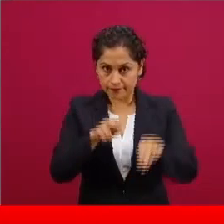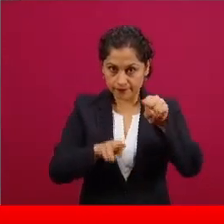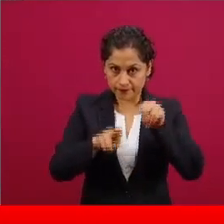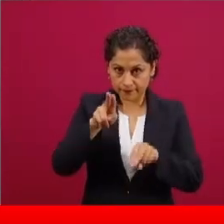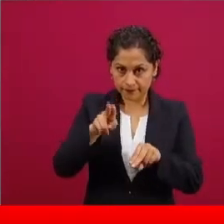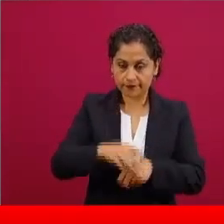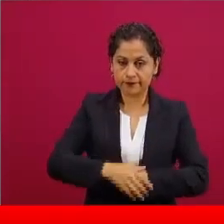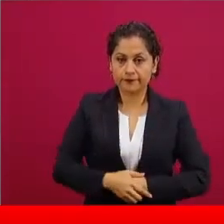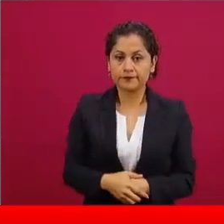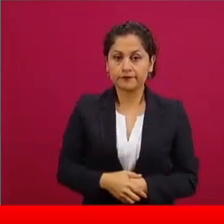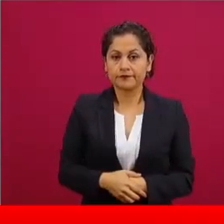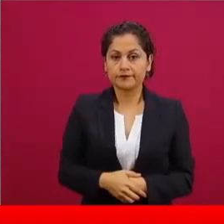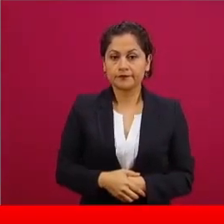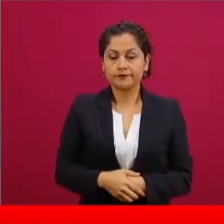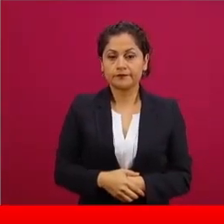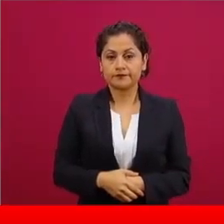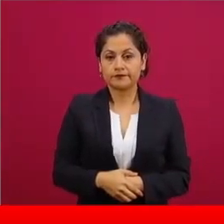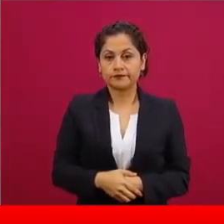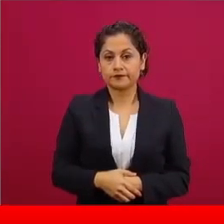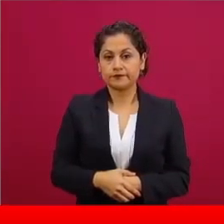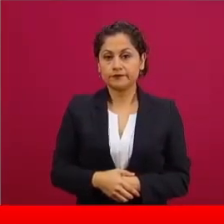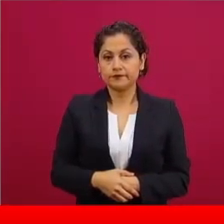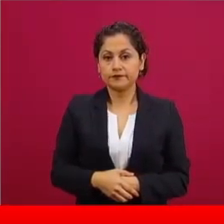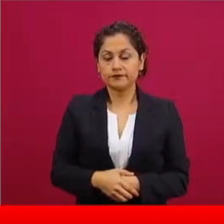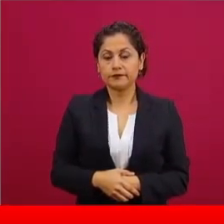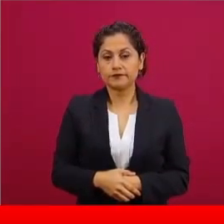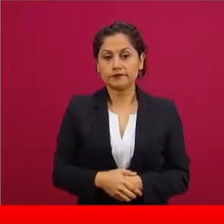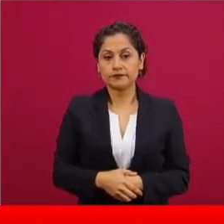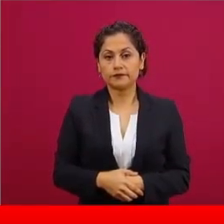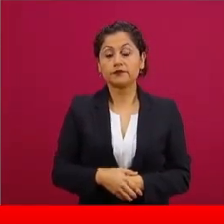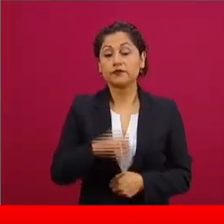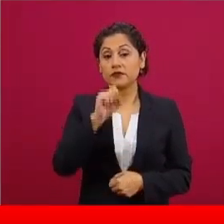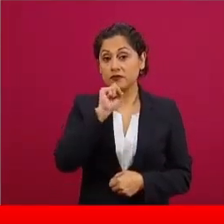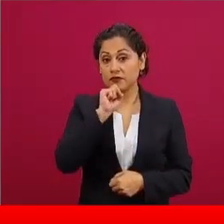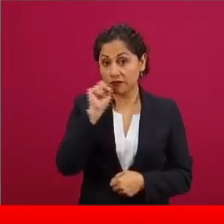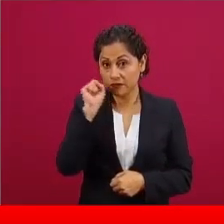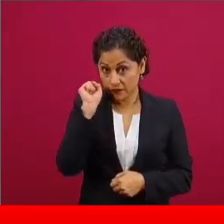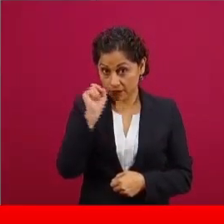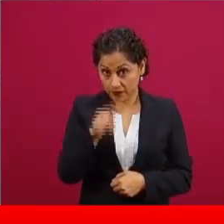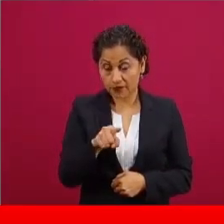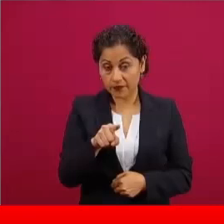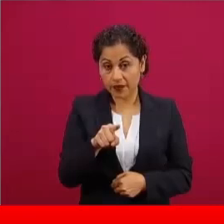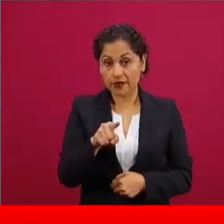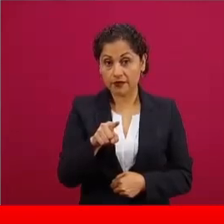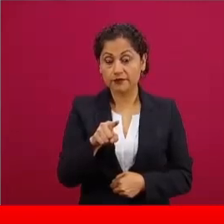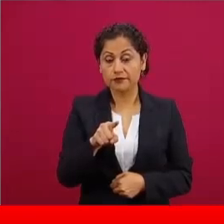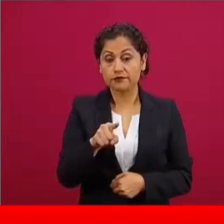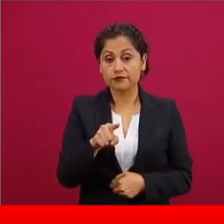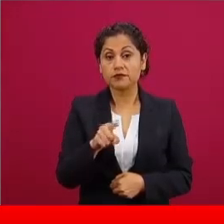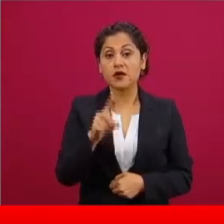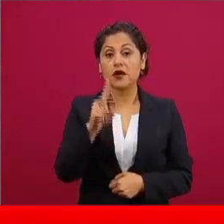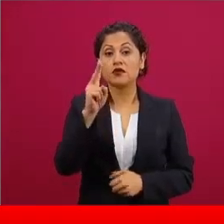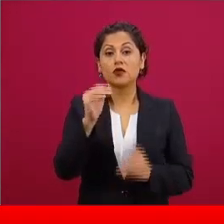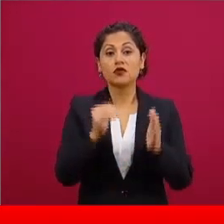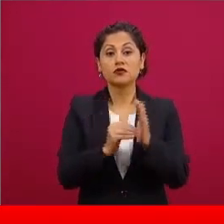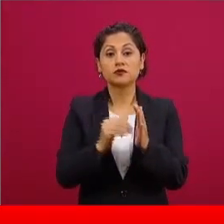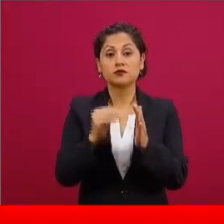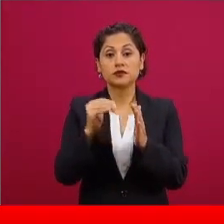lo mismo se crearán 2 millones de nuevos empleos